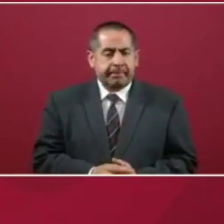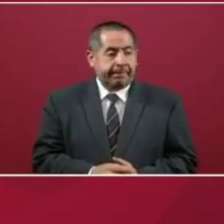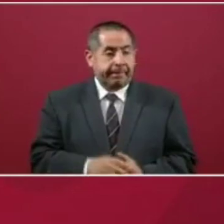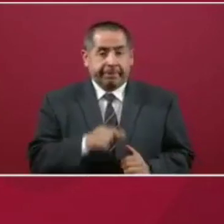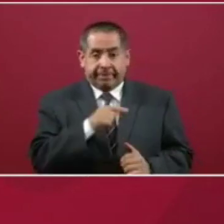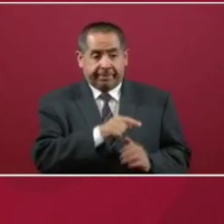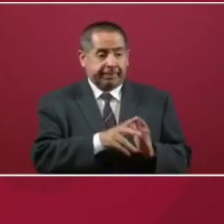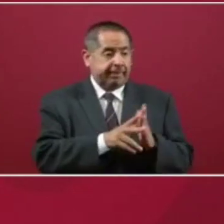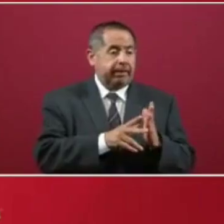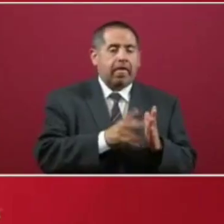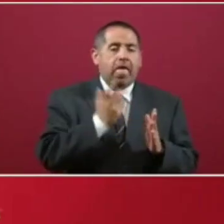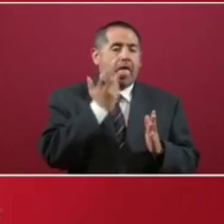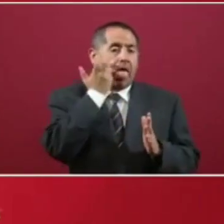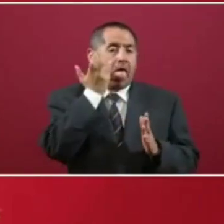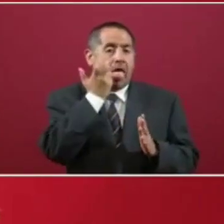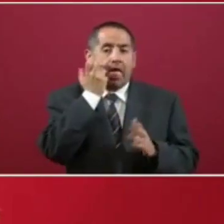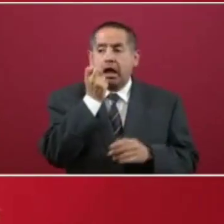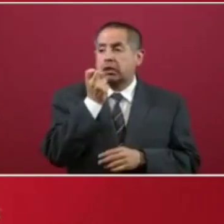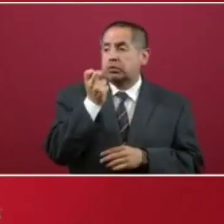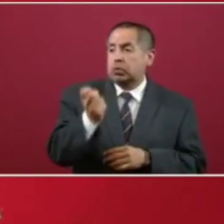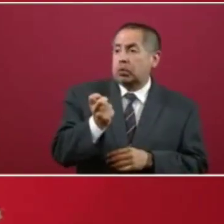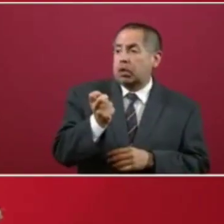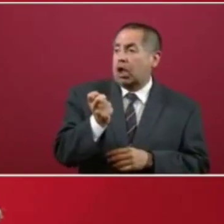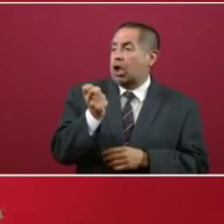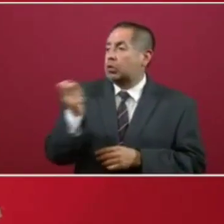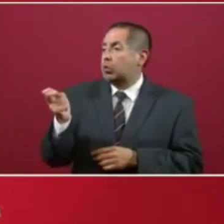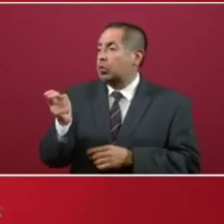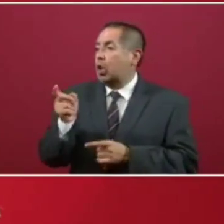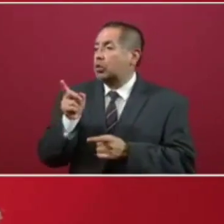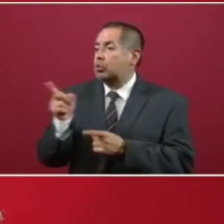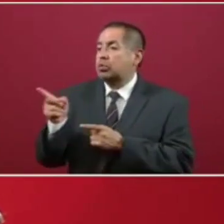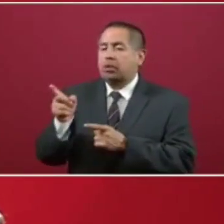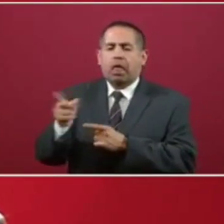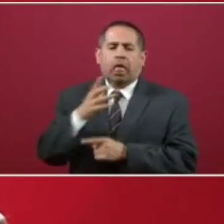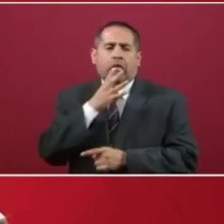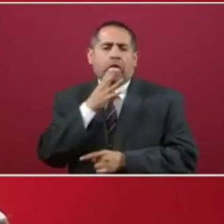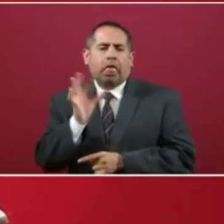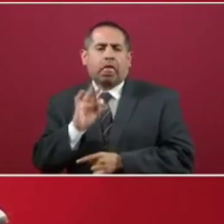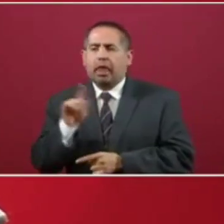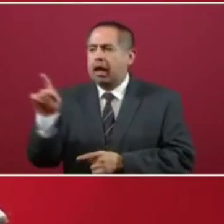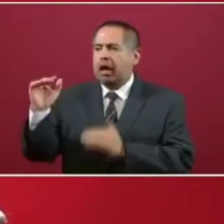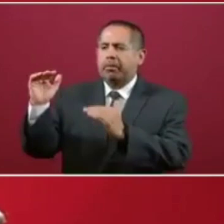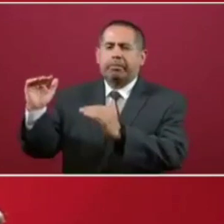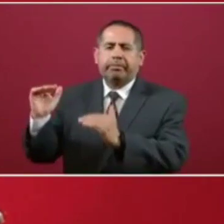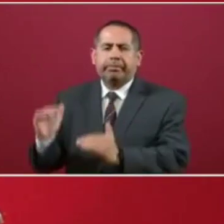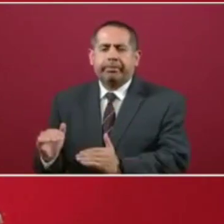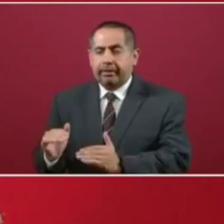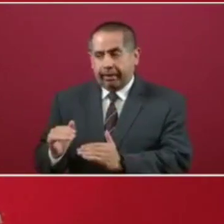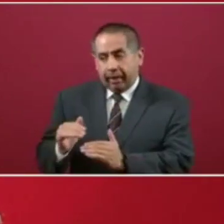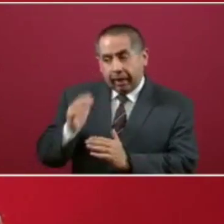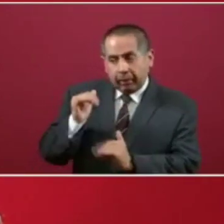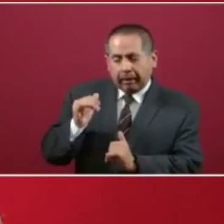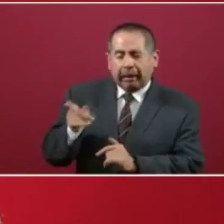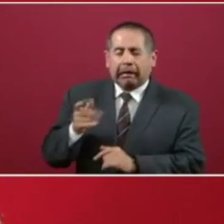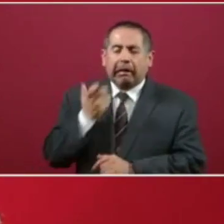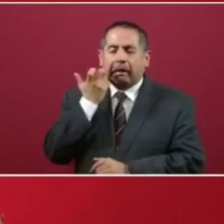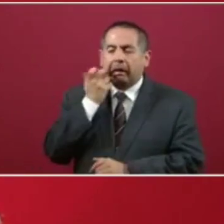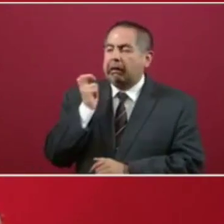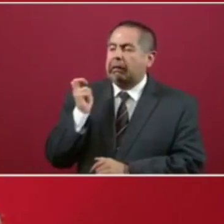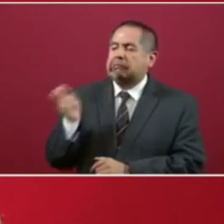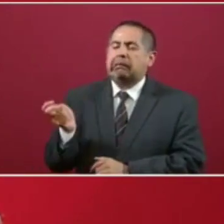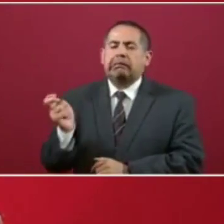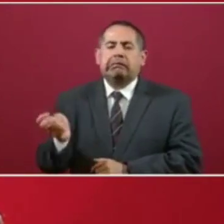señalando, acusando a funcionarios menores, archivos expiatorios,